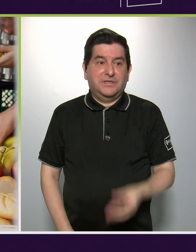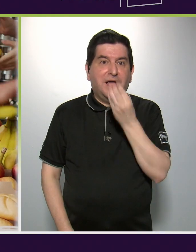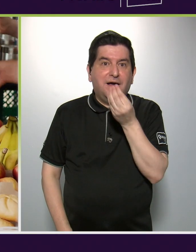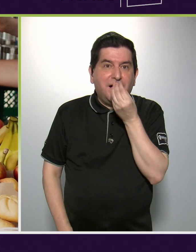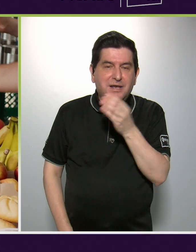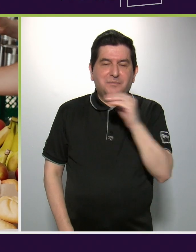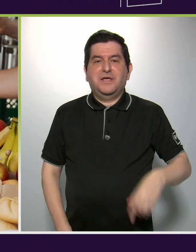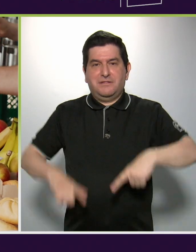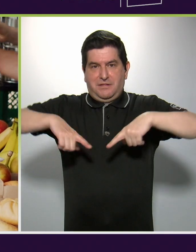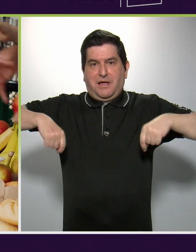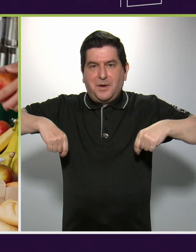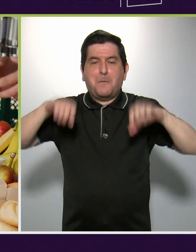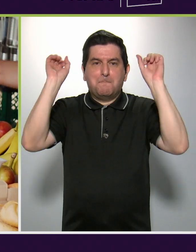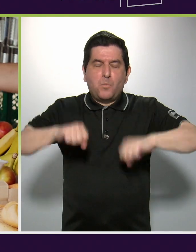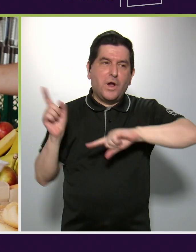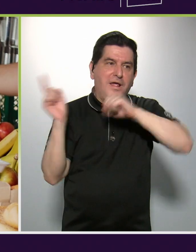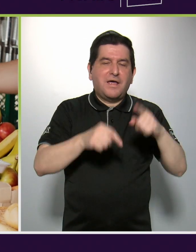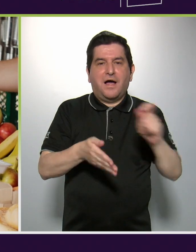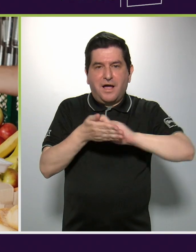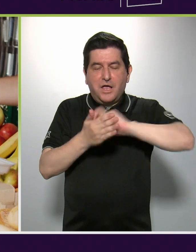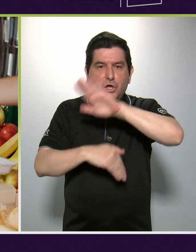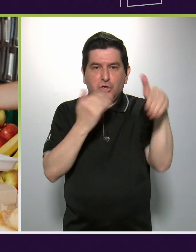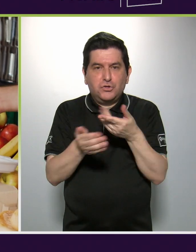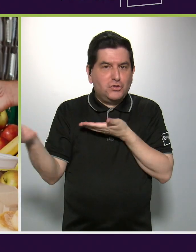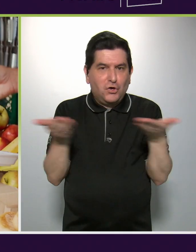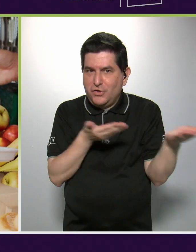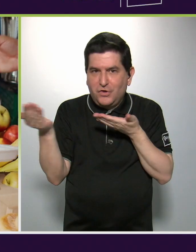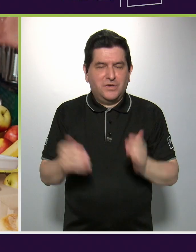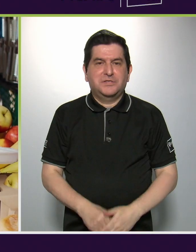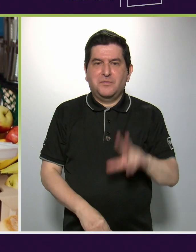servicios no se le están otorgando por parte del Estado.